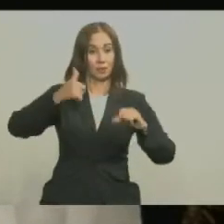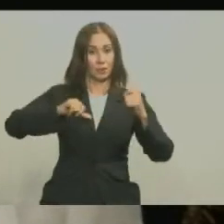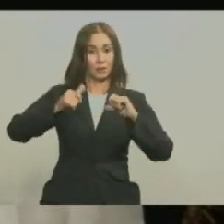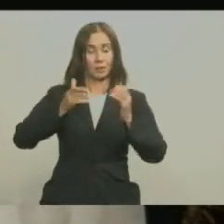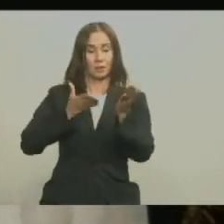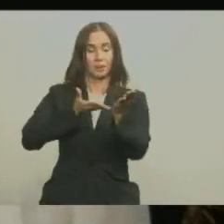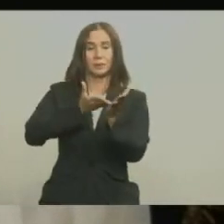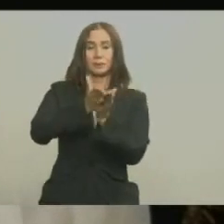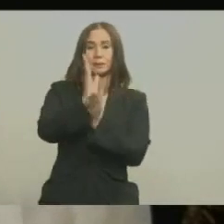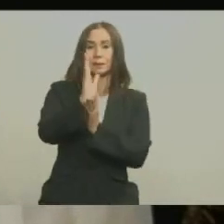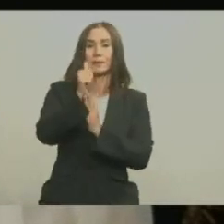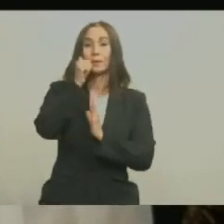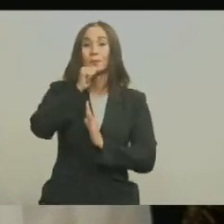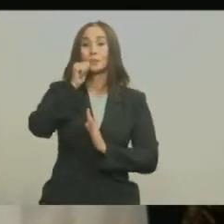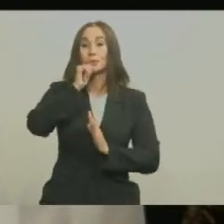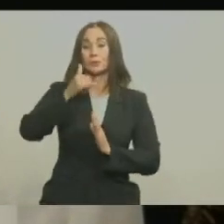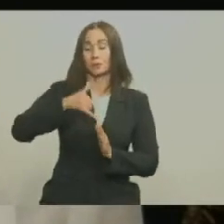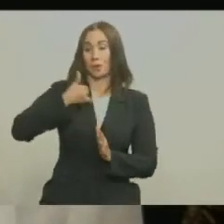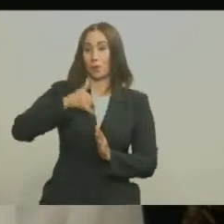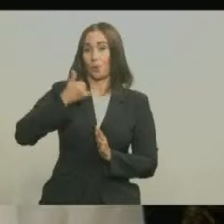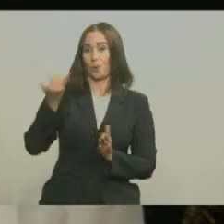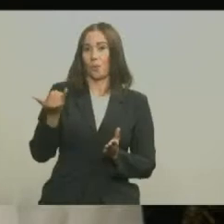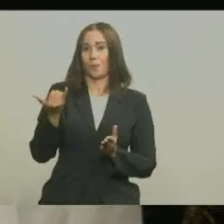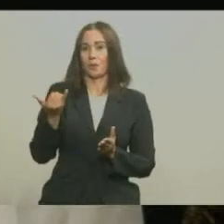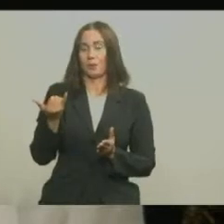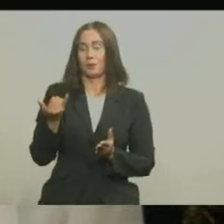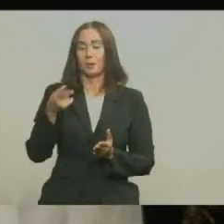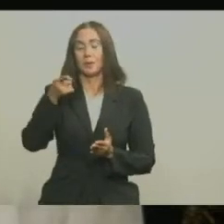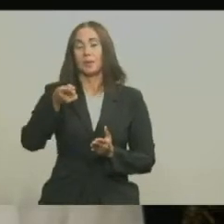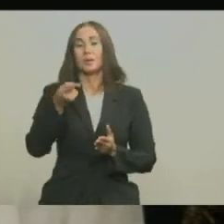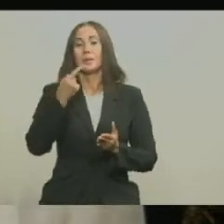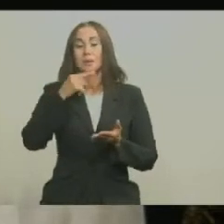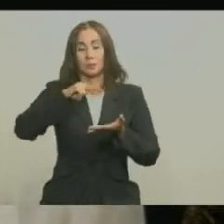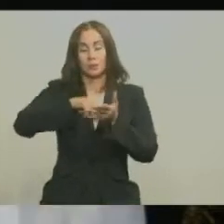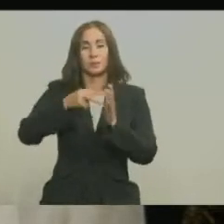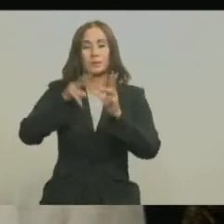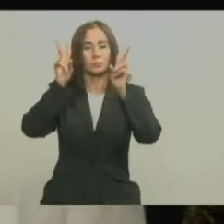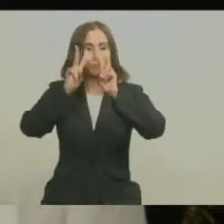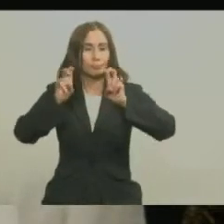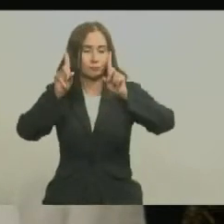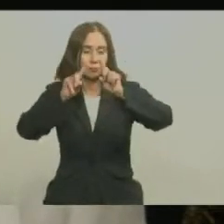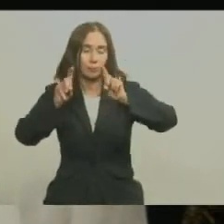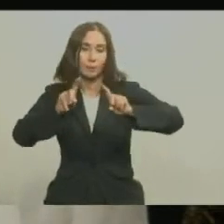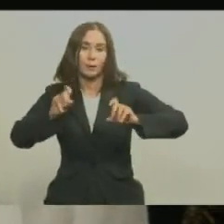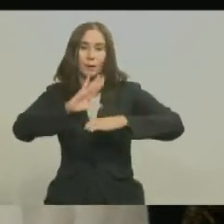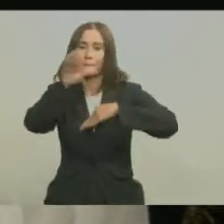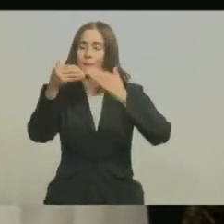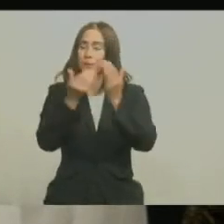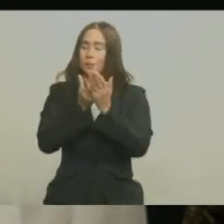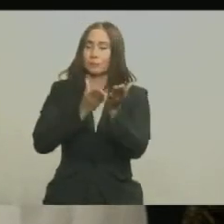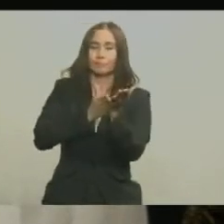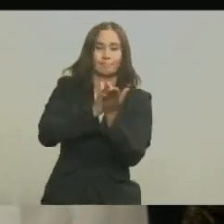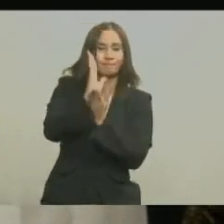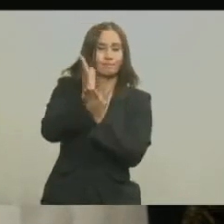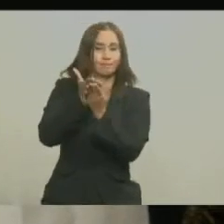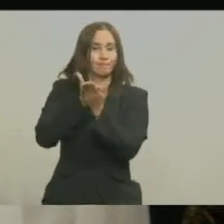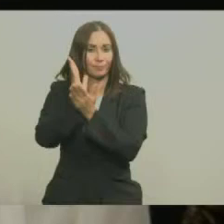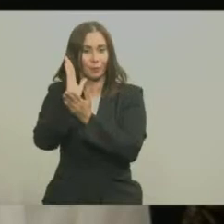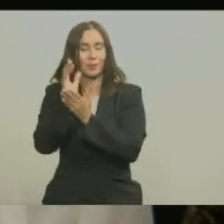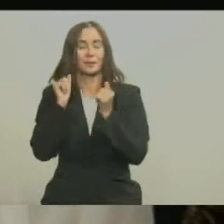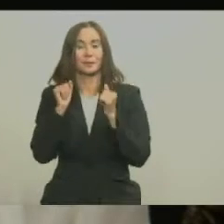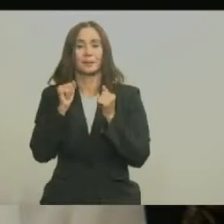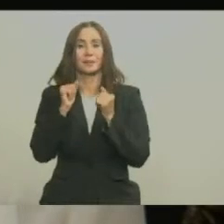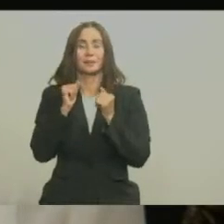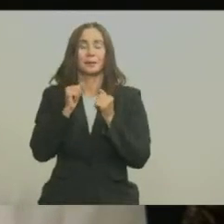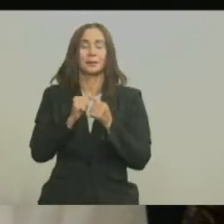entrada de menores en los últimos 2 años. Es decir, estamos llevando a cabo una investigación por todas las líneas posibles, y